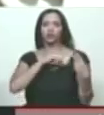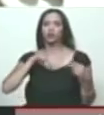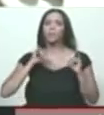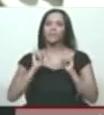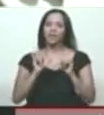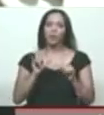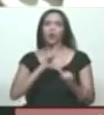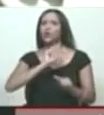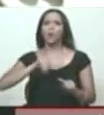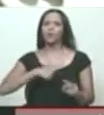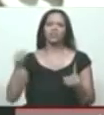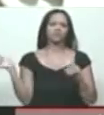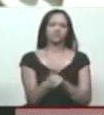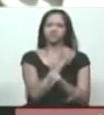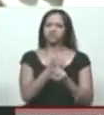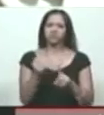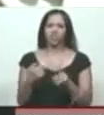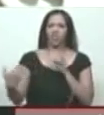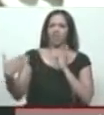violentos, los que nos han amenazado,